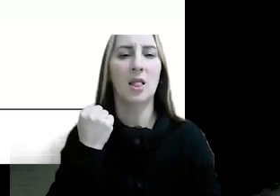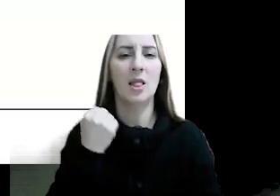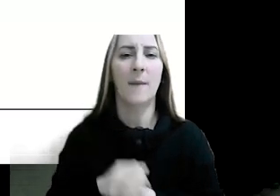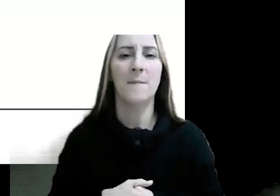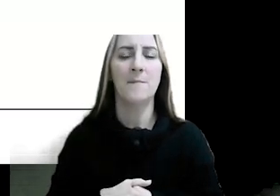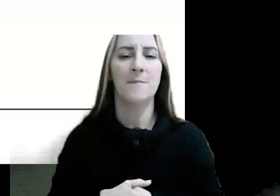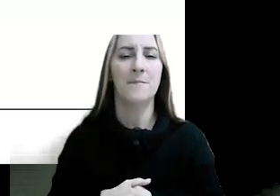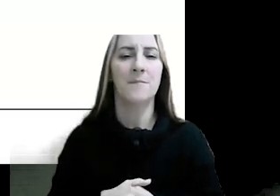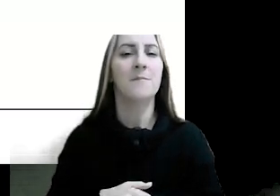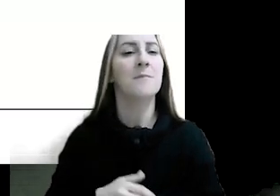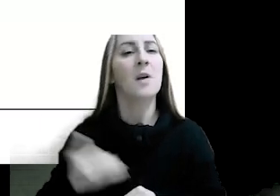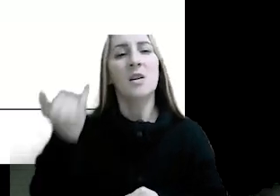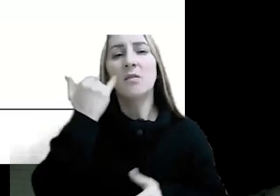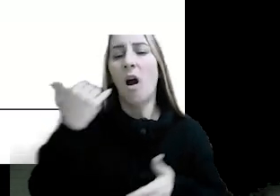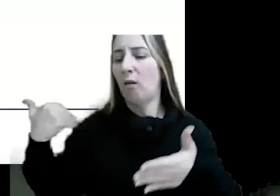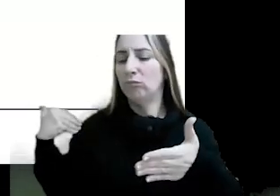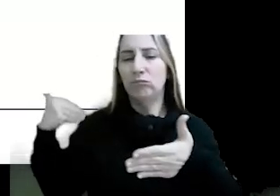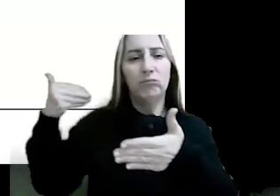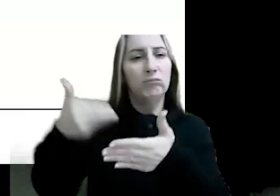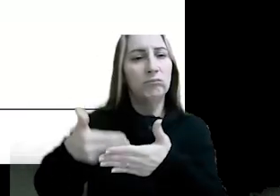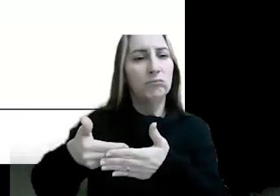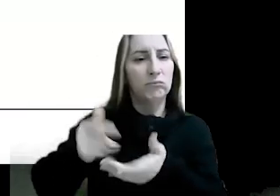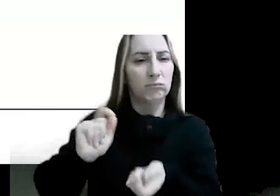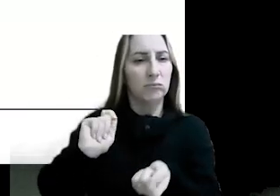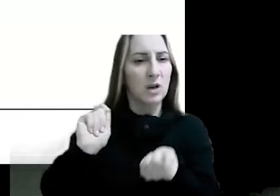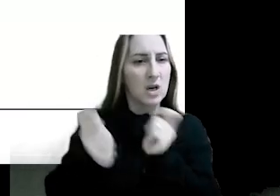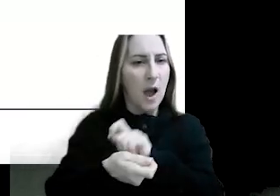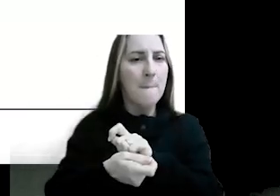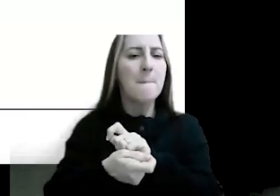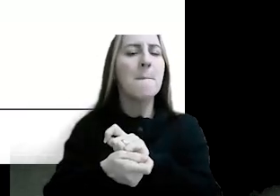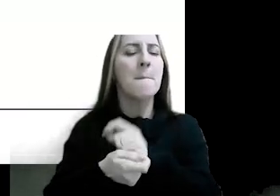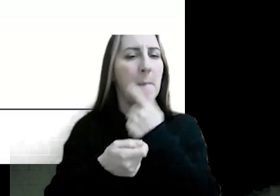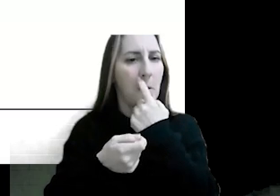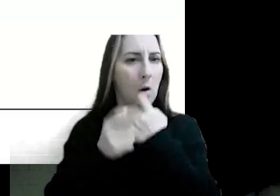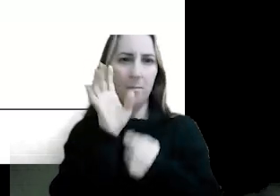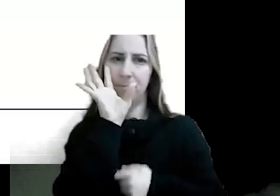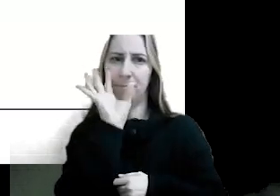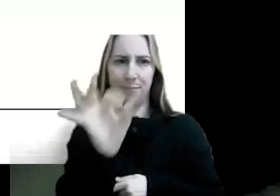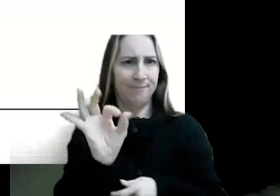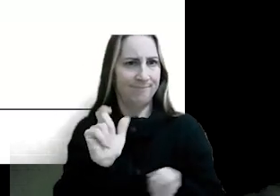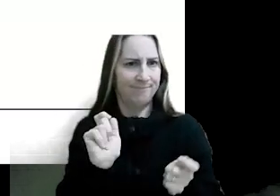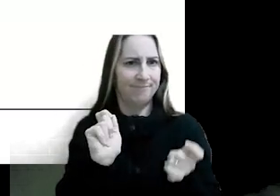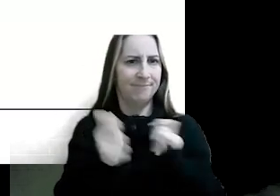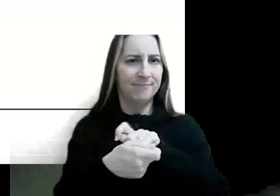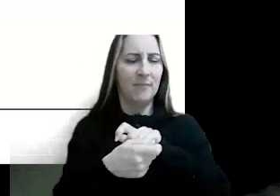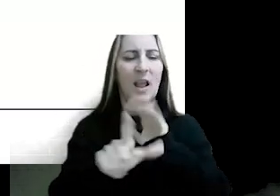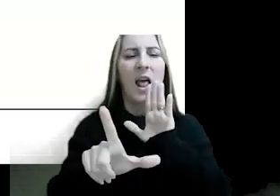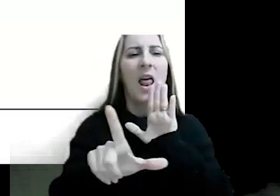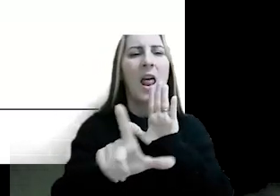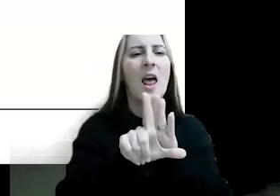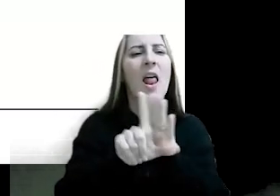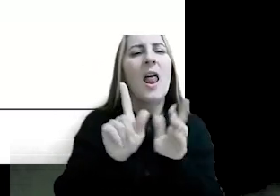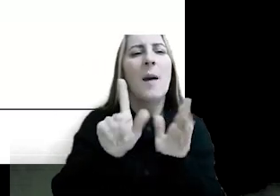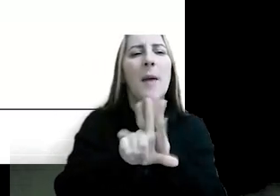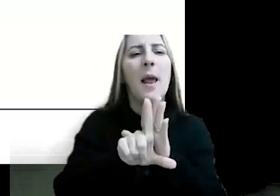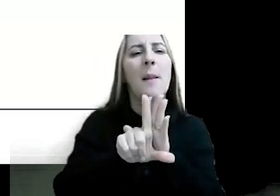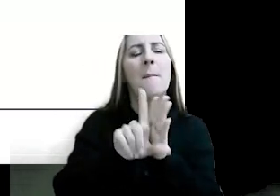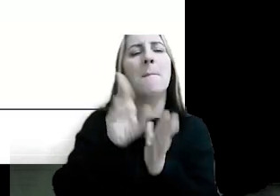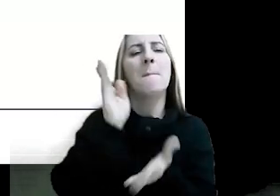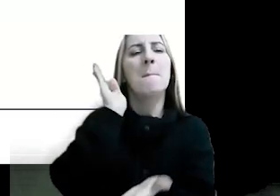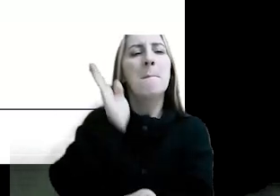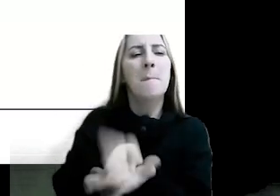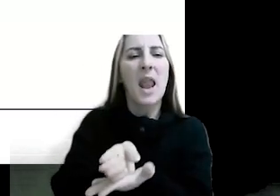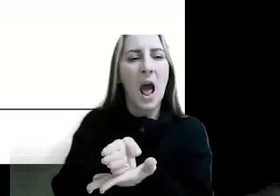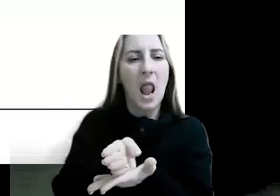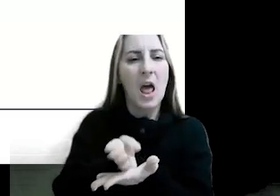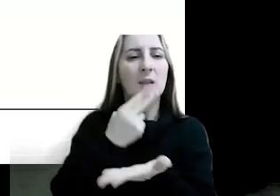un cambio bastante notable en en la reforma de la ley penal tributaria respecto